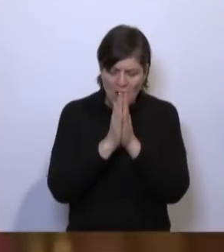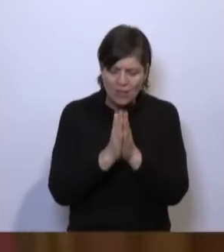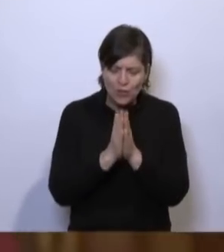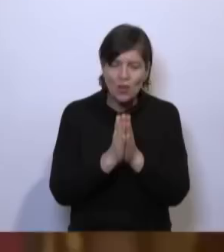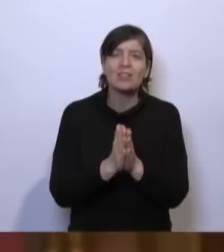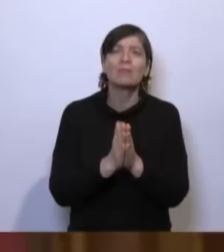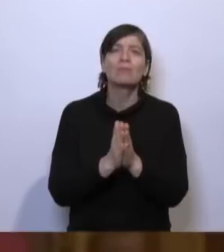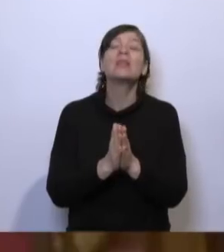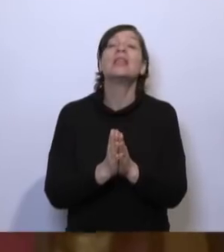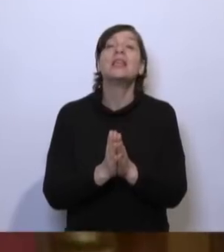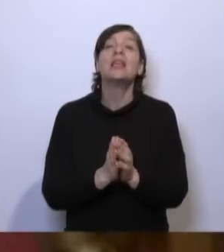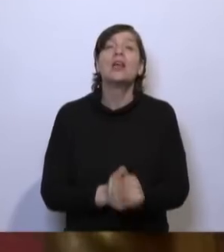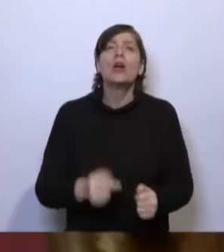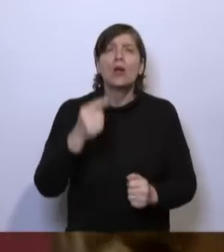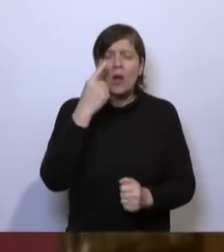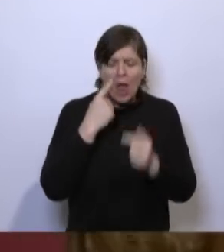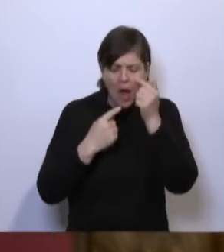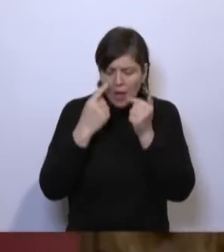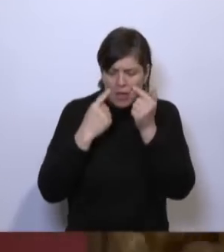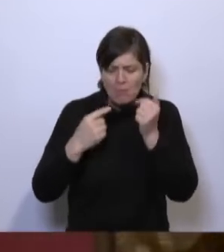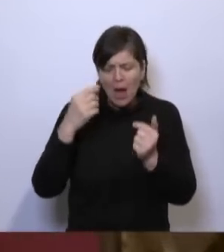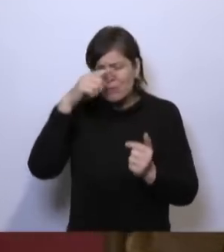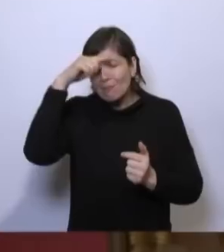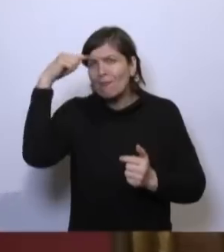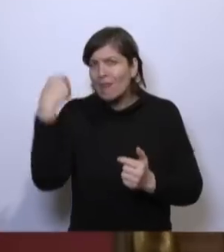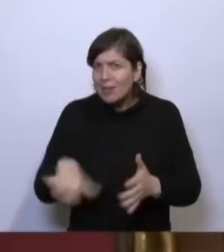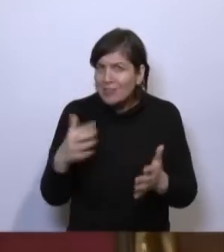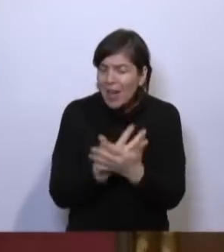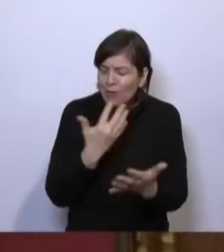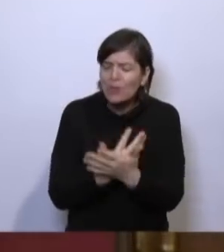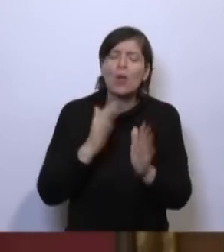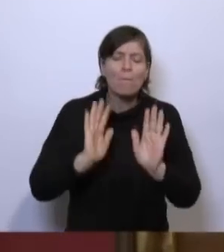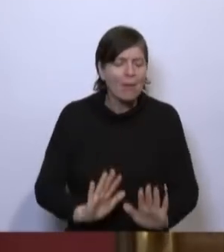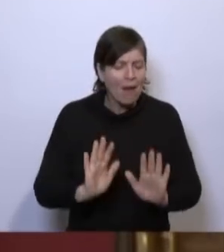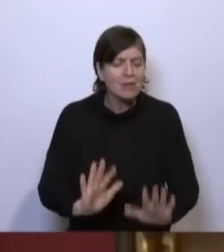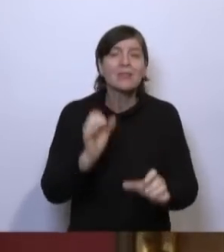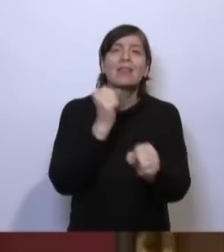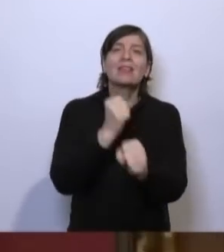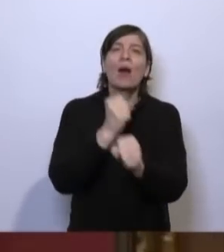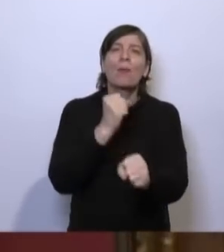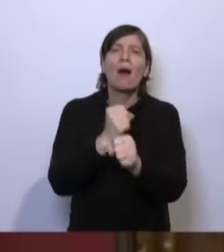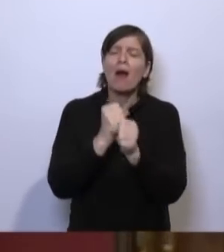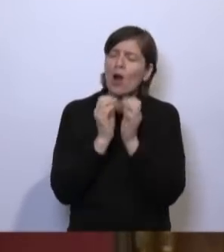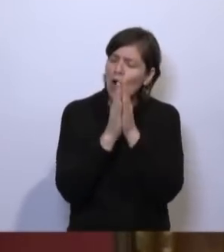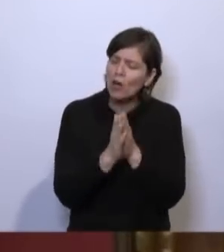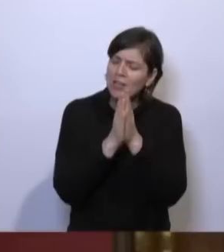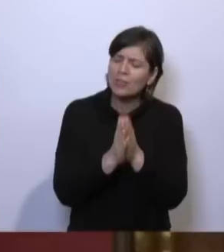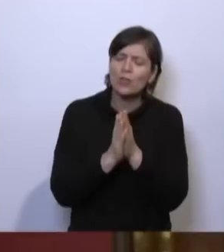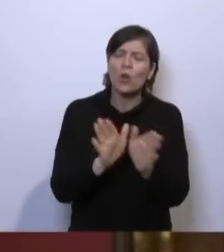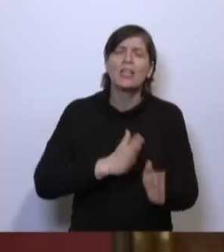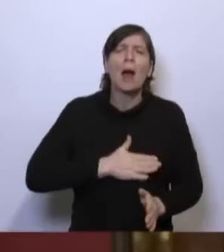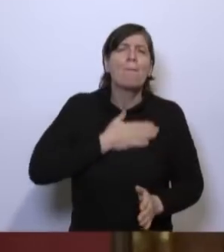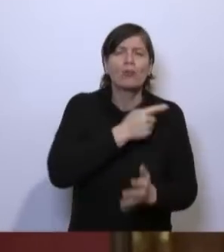oración. Sudor, lágrima, esperanza, trabajo, rezo y